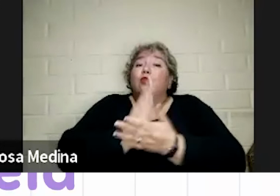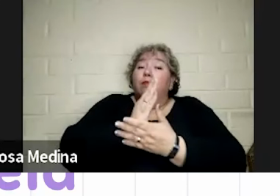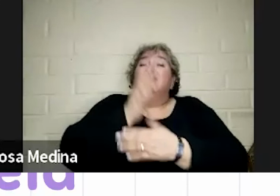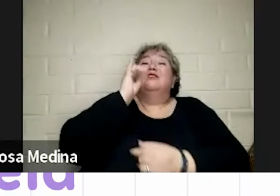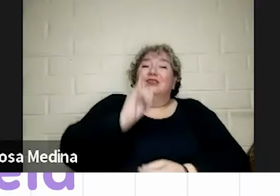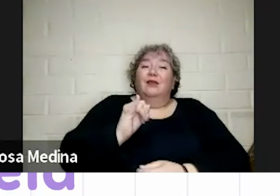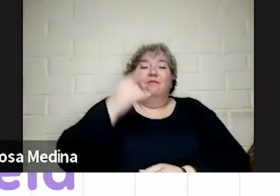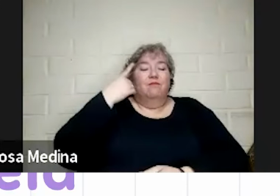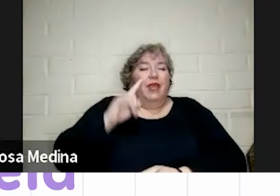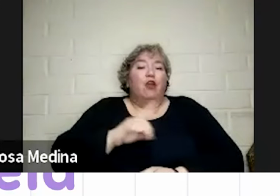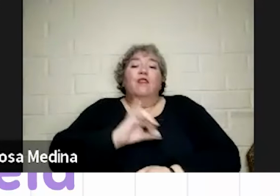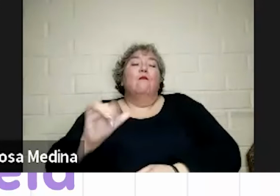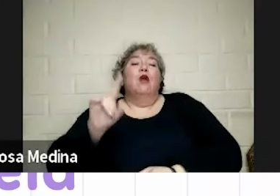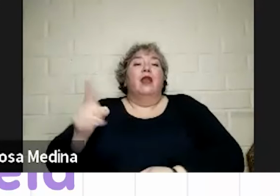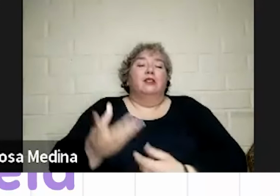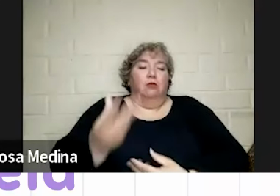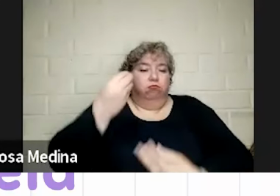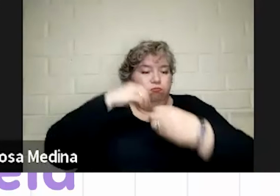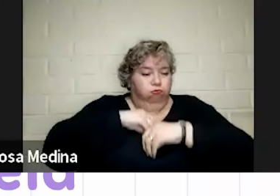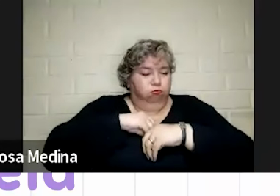van internalizando poco a poco.